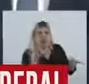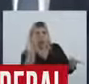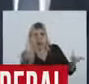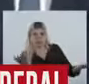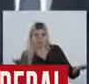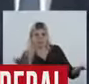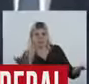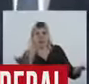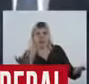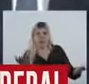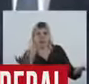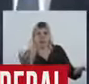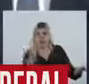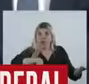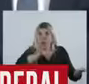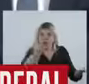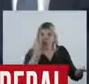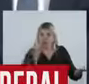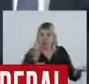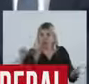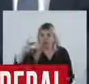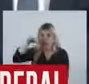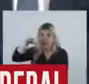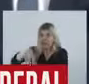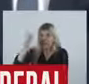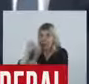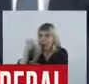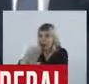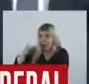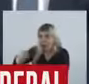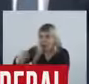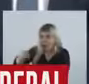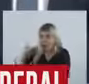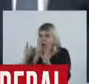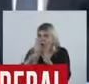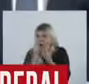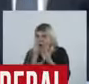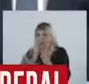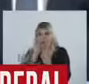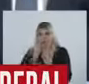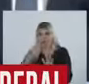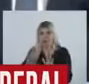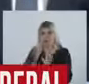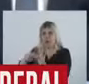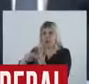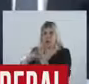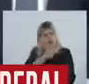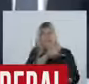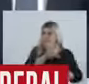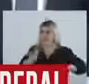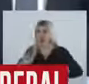Nos dimos cuenta que el trabajo registrado corría riesgo. Y entonces fuimos allí con el